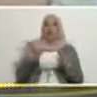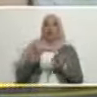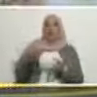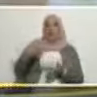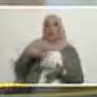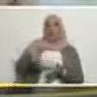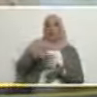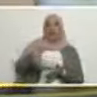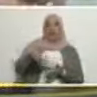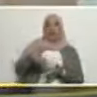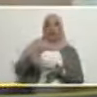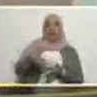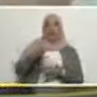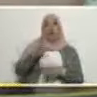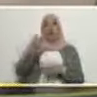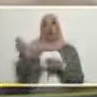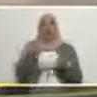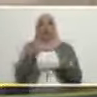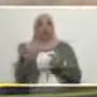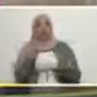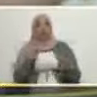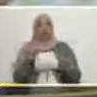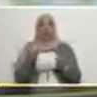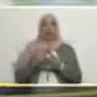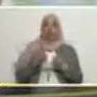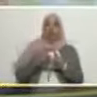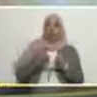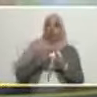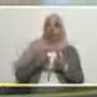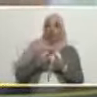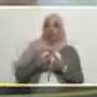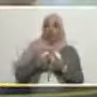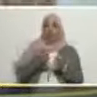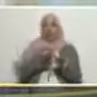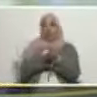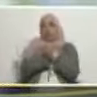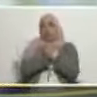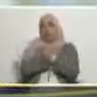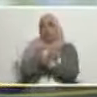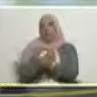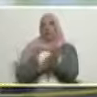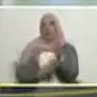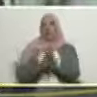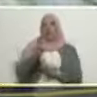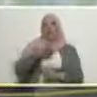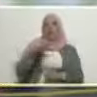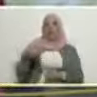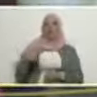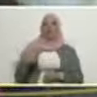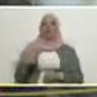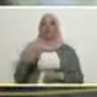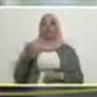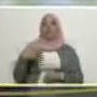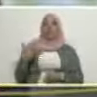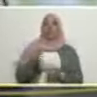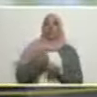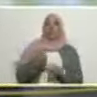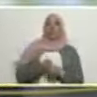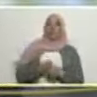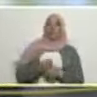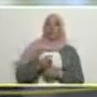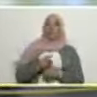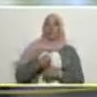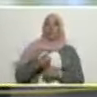bailar, sino también para conversar, para conocernos, para enamorarnos, para seguir creciendo. Y es por eso que, fíjese que